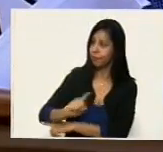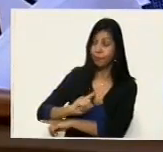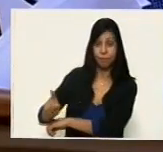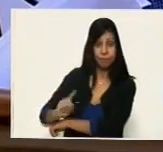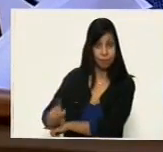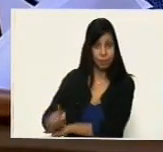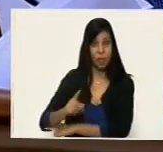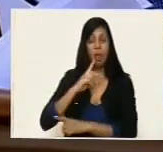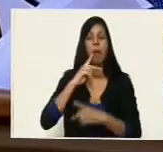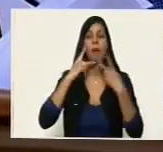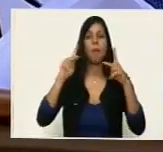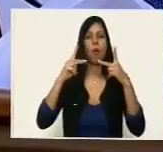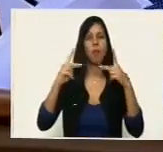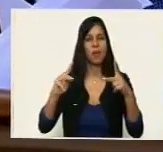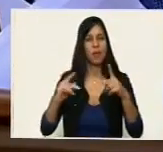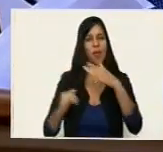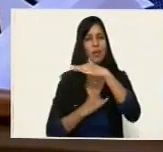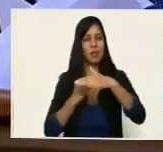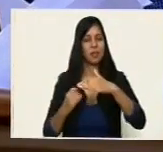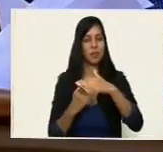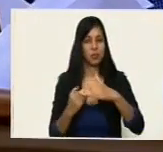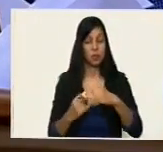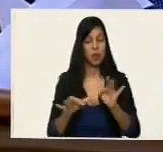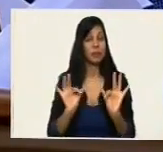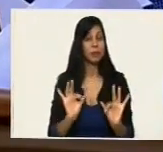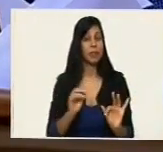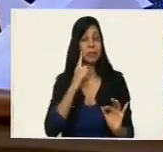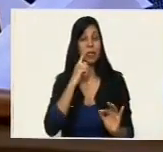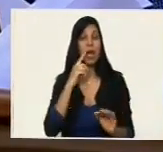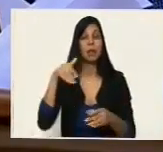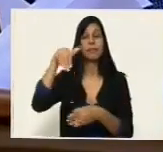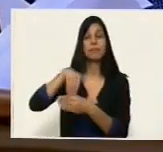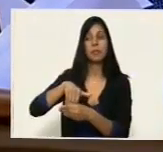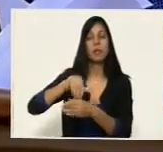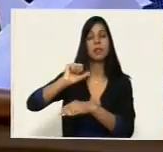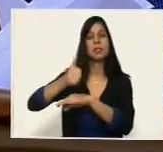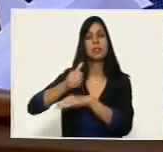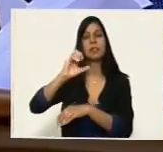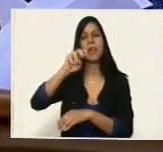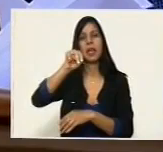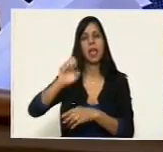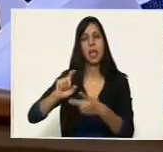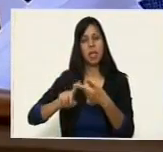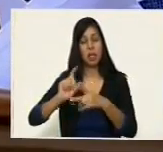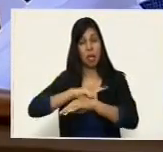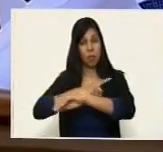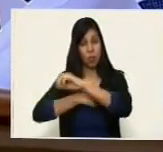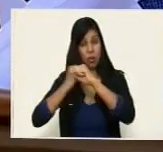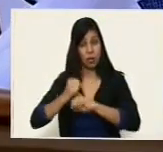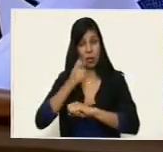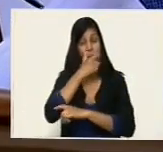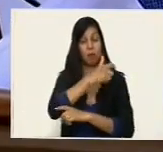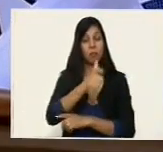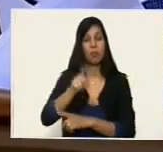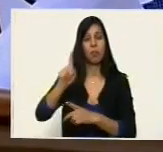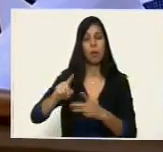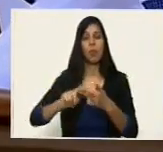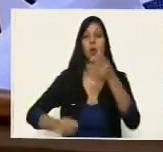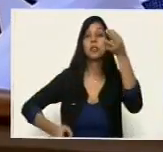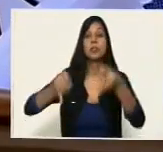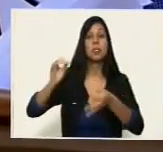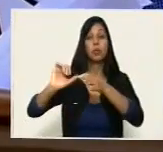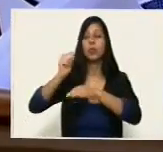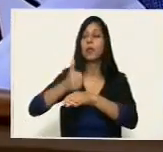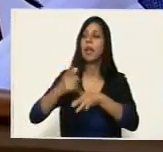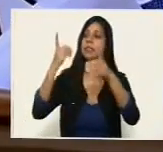poderes públicos, específicamente al Poder Electoral Ciudadano, al Tribunal Supremo de Justicia, sobre todas